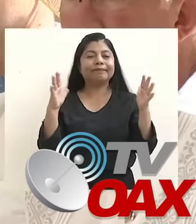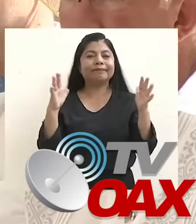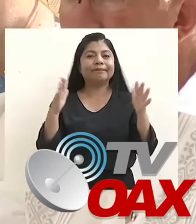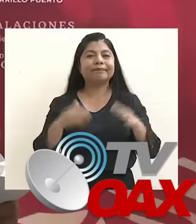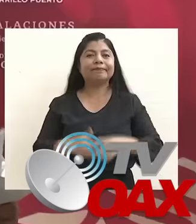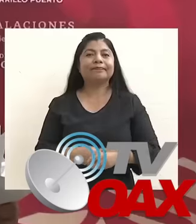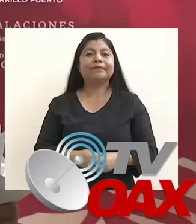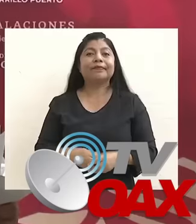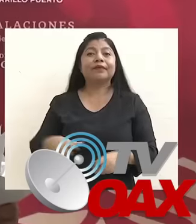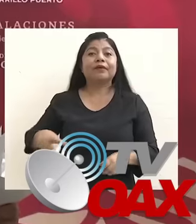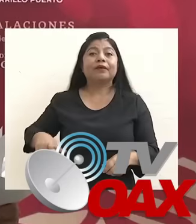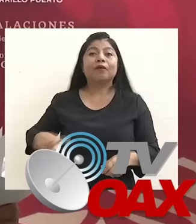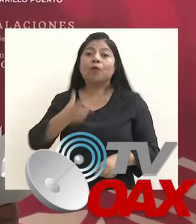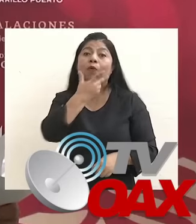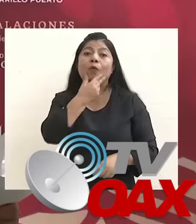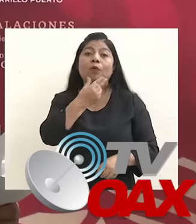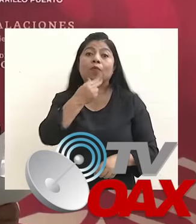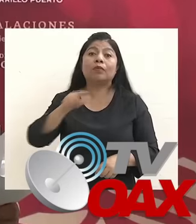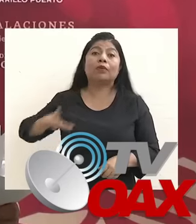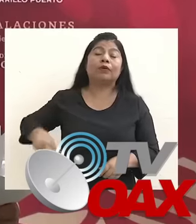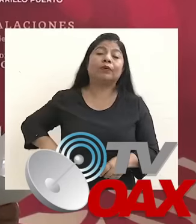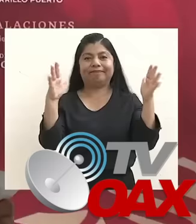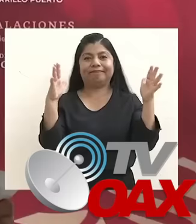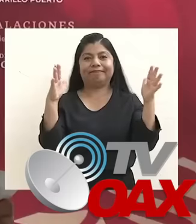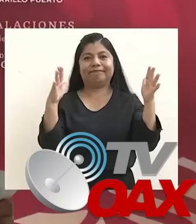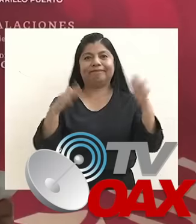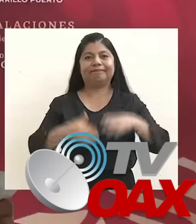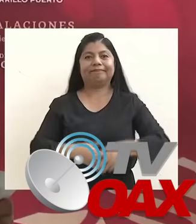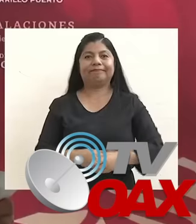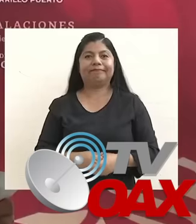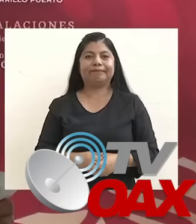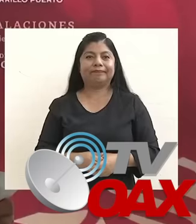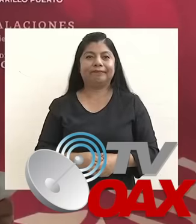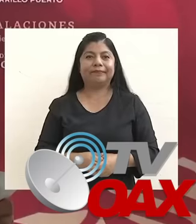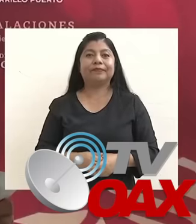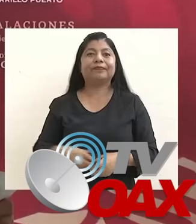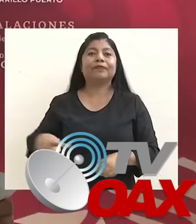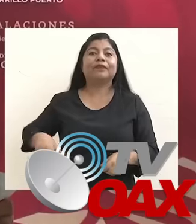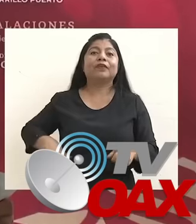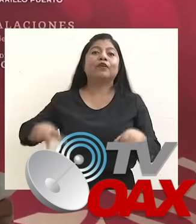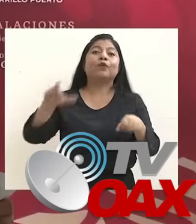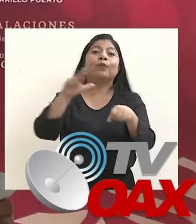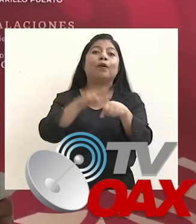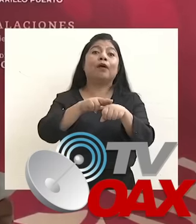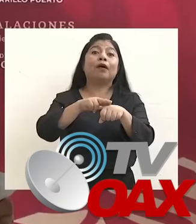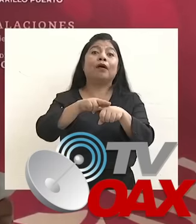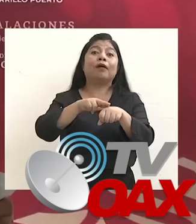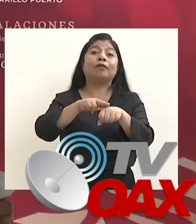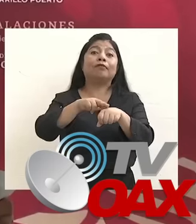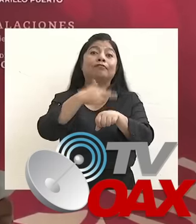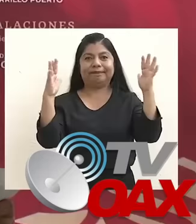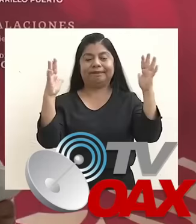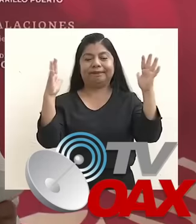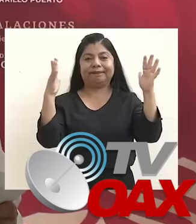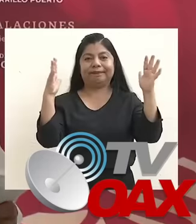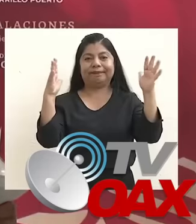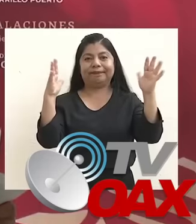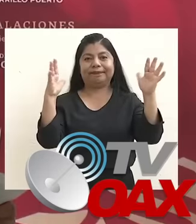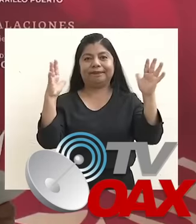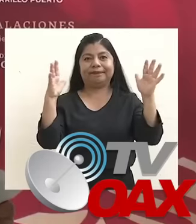gobierno federal, así como también los representantes del cuerpo diplomático, como los embajadores de